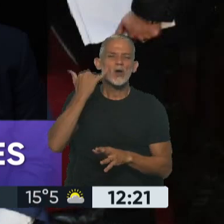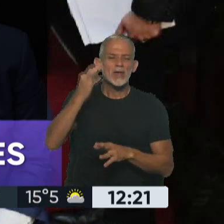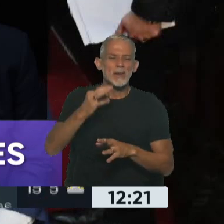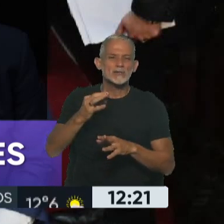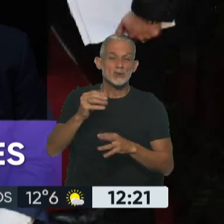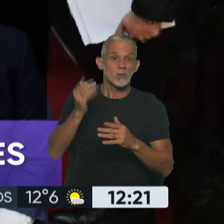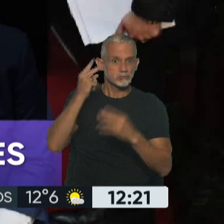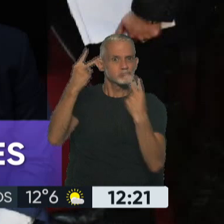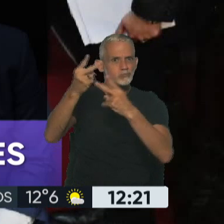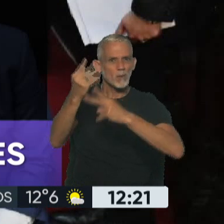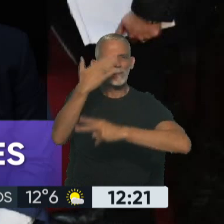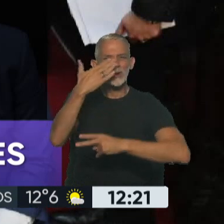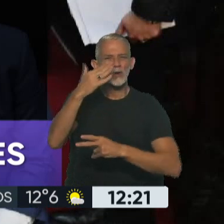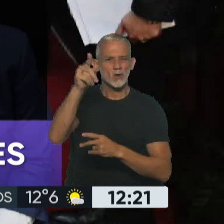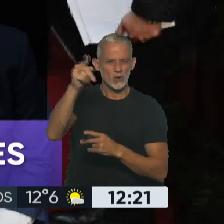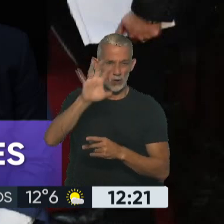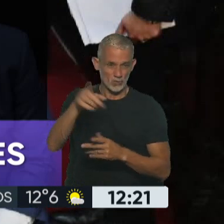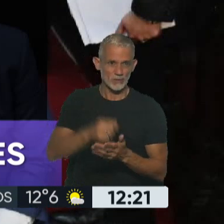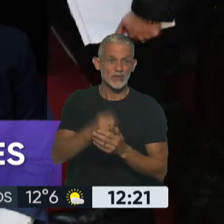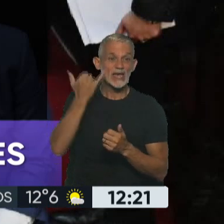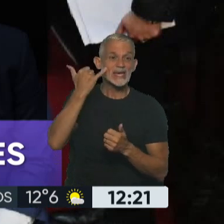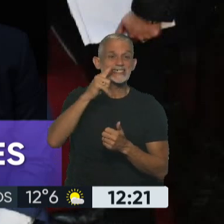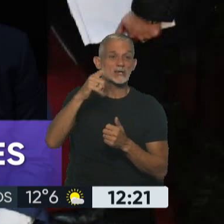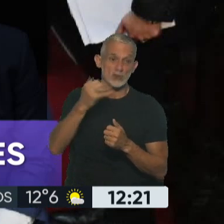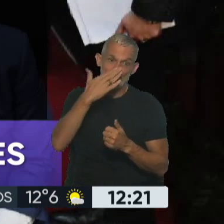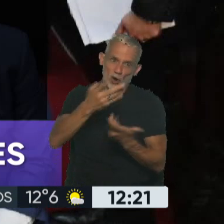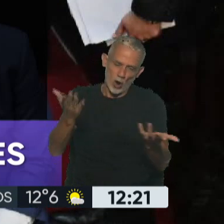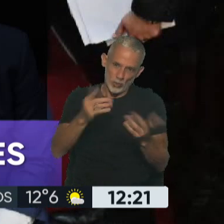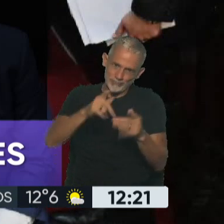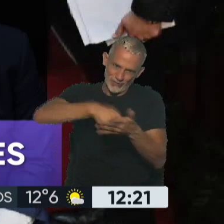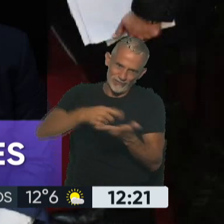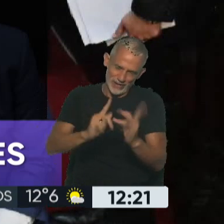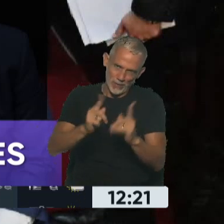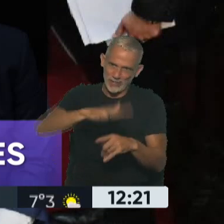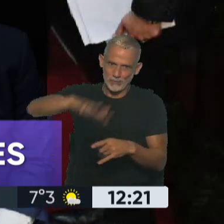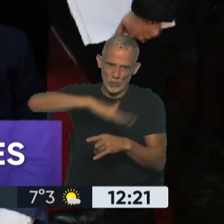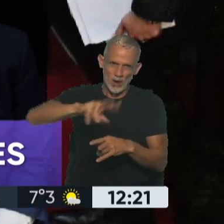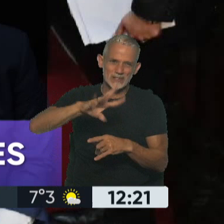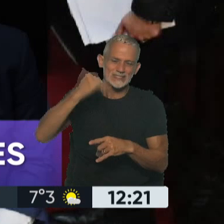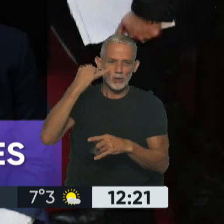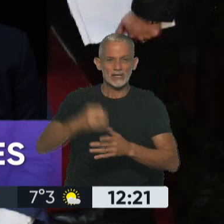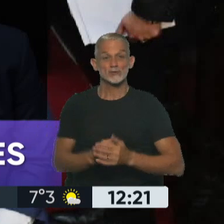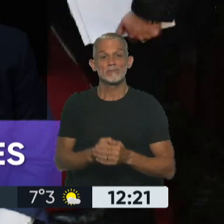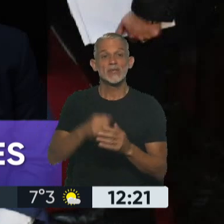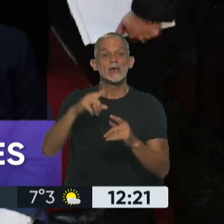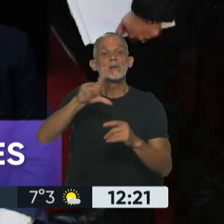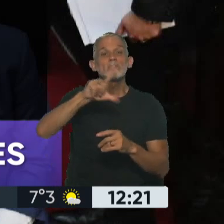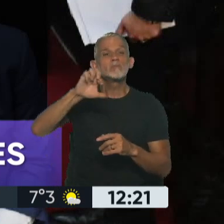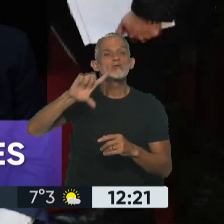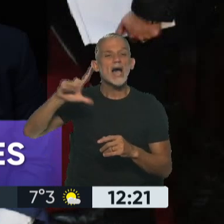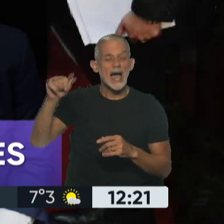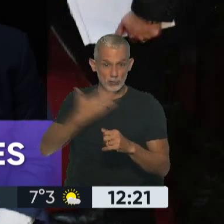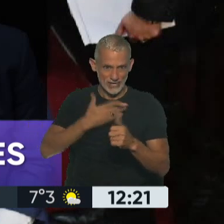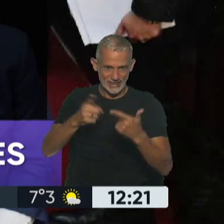la provincia de Córdoba. Martí Llora, Córdoba, donde se va a firmar el 25 de mayo este pacto. Maximiliano Puyaro de